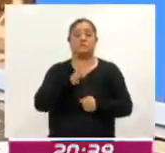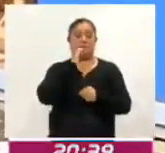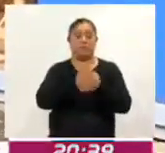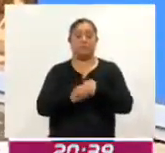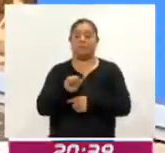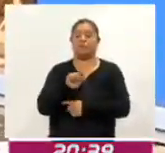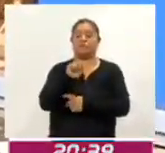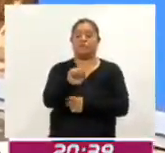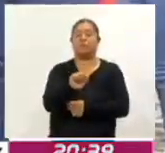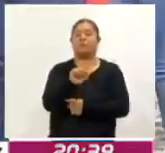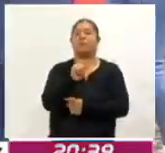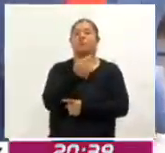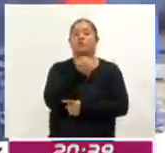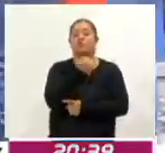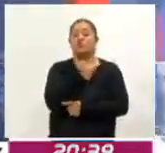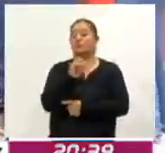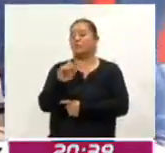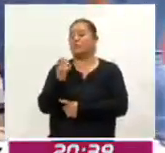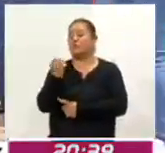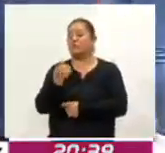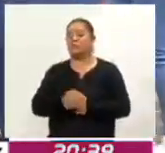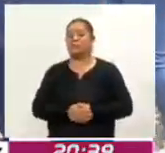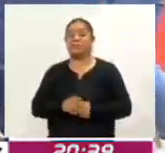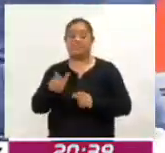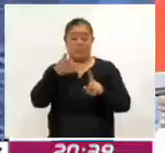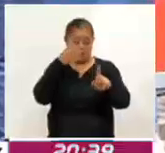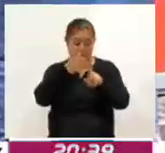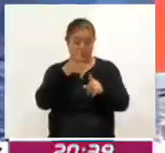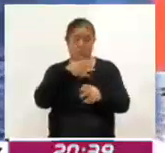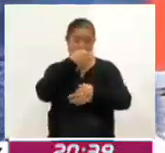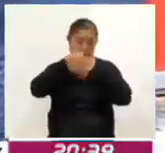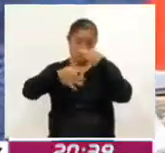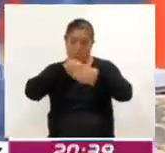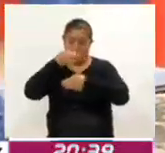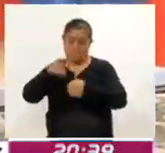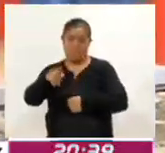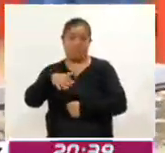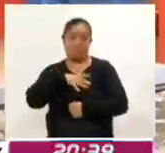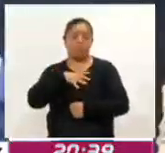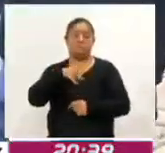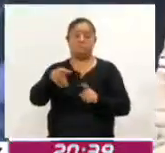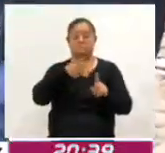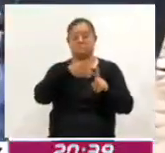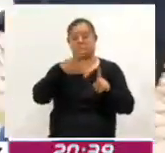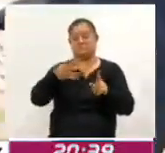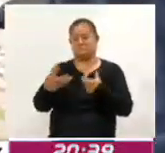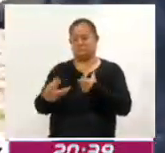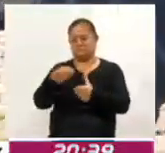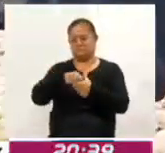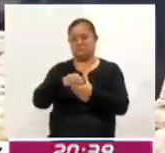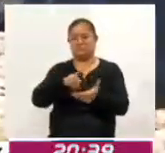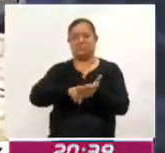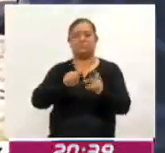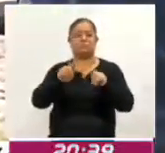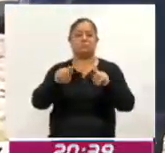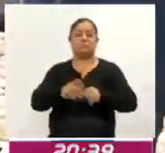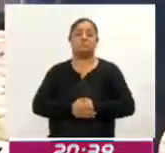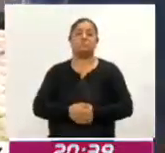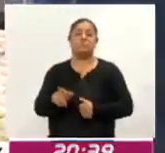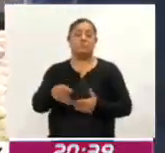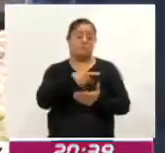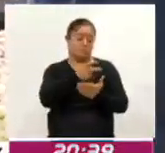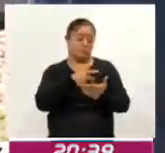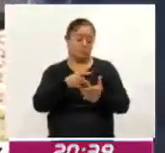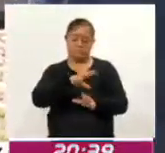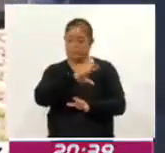sábado 29 de junio, mismas que tienen el objetivo de promover la diversidad e inclusión en el estado. El programa completo se